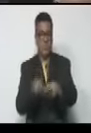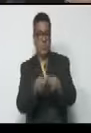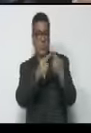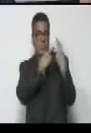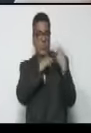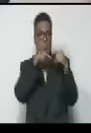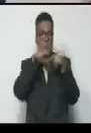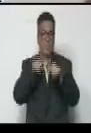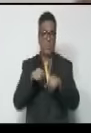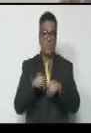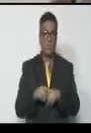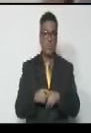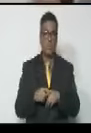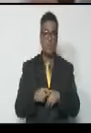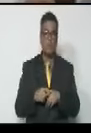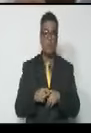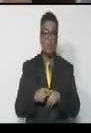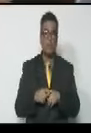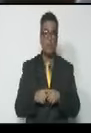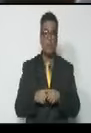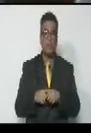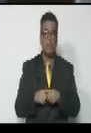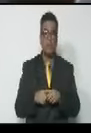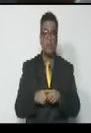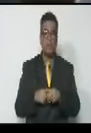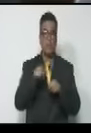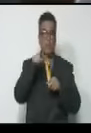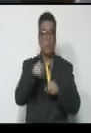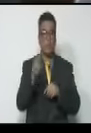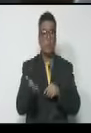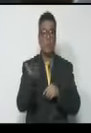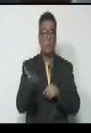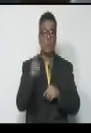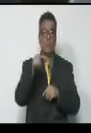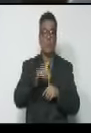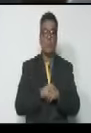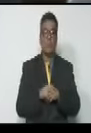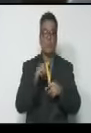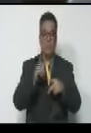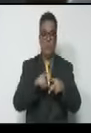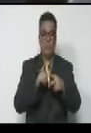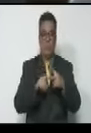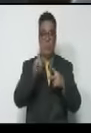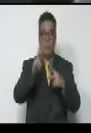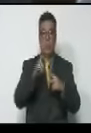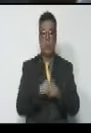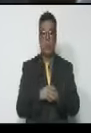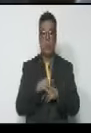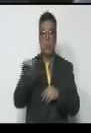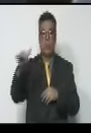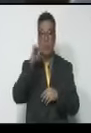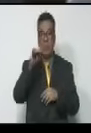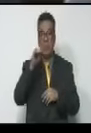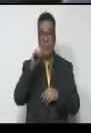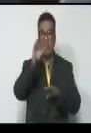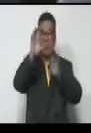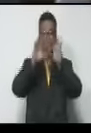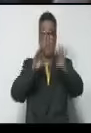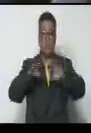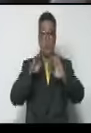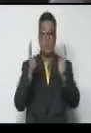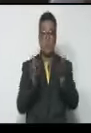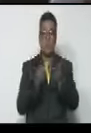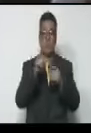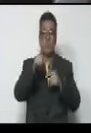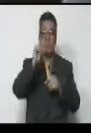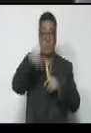responsabilidades penales. Esto es fundamental. Segundo, ese informe de Naciones Unidas también